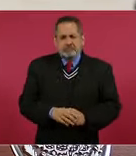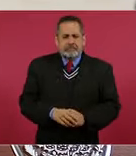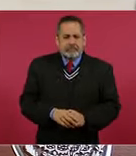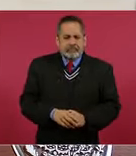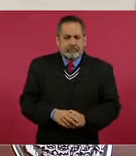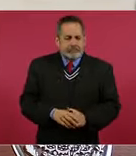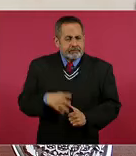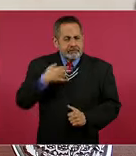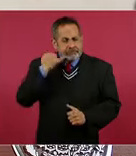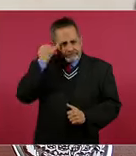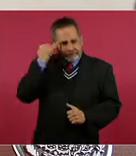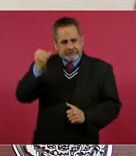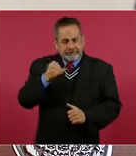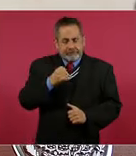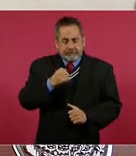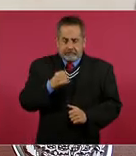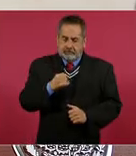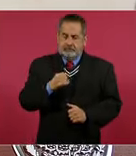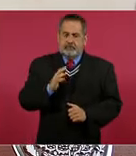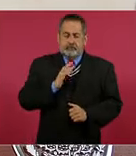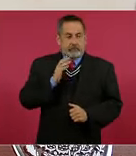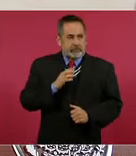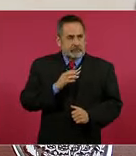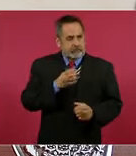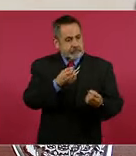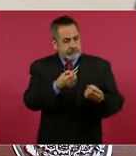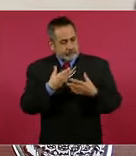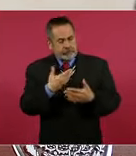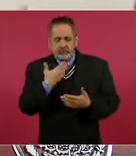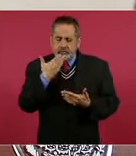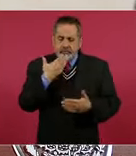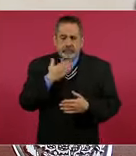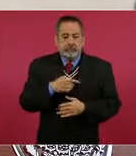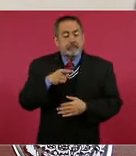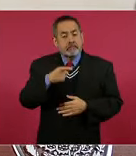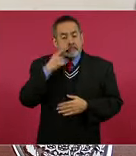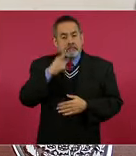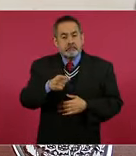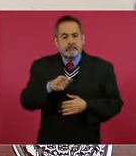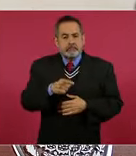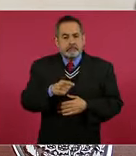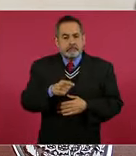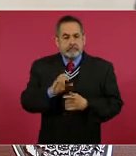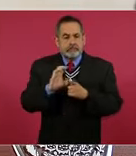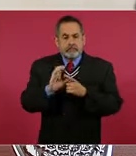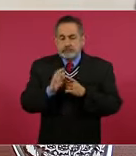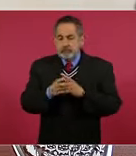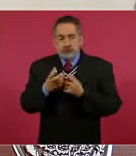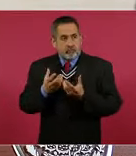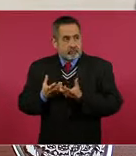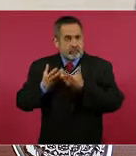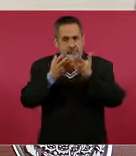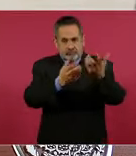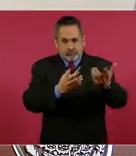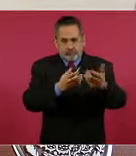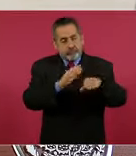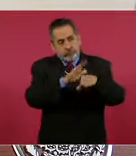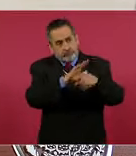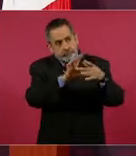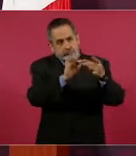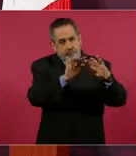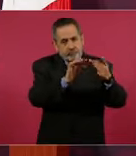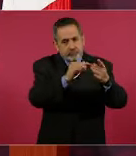Entonces imagínense el detalle de que llega la comisión, le informan